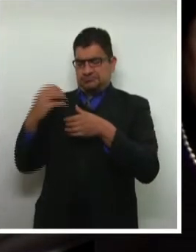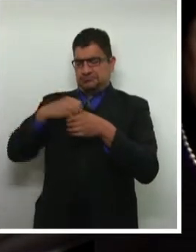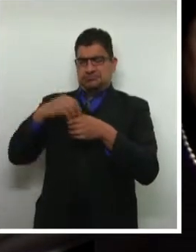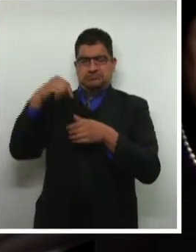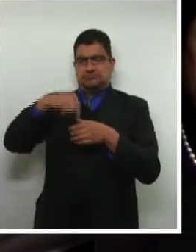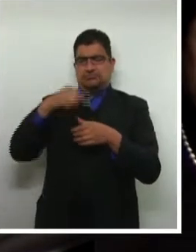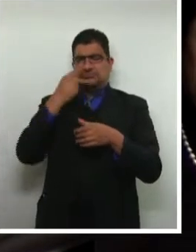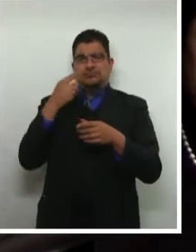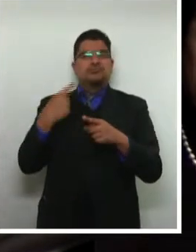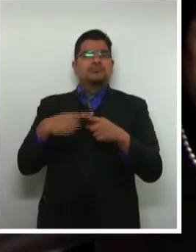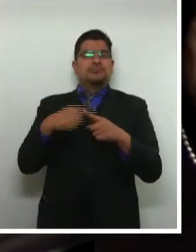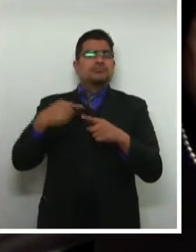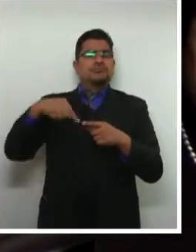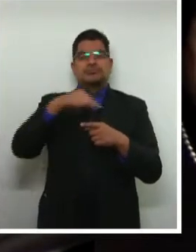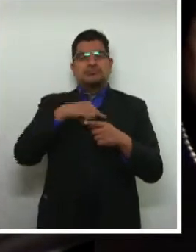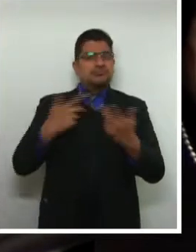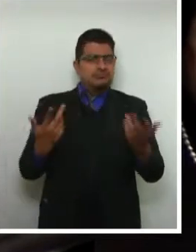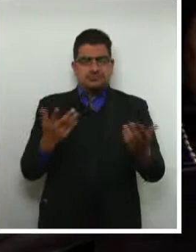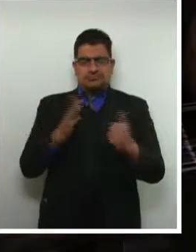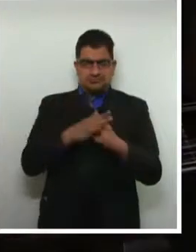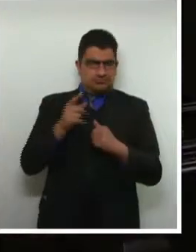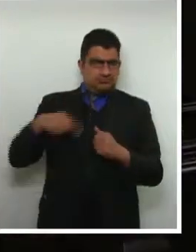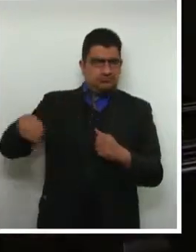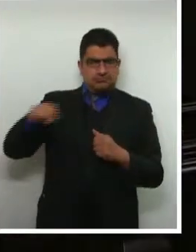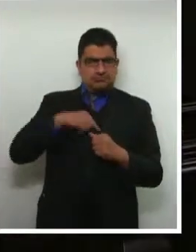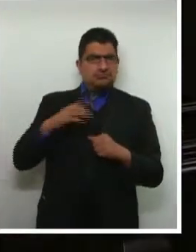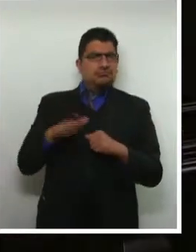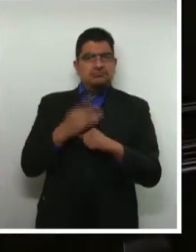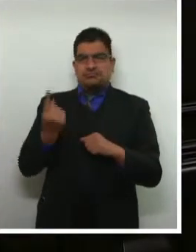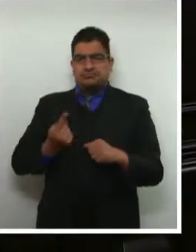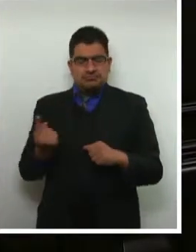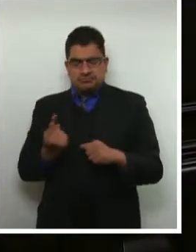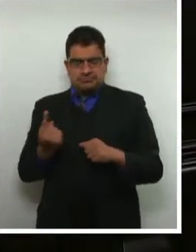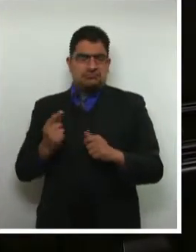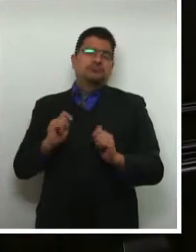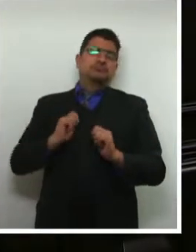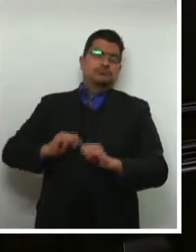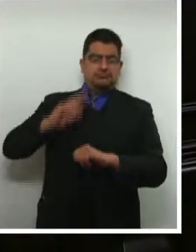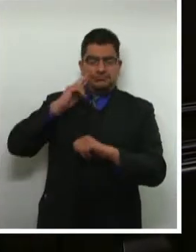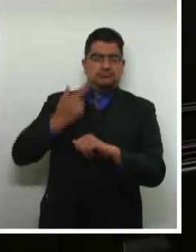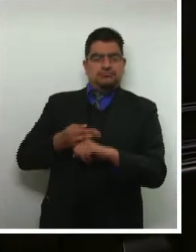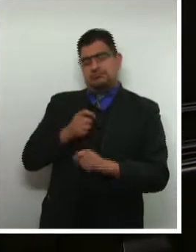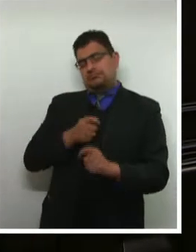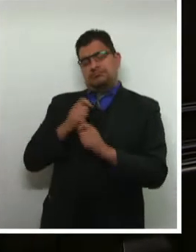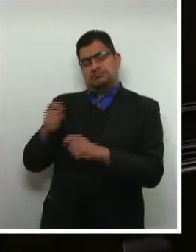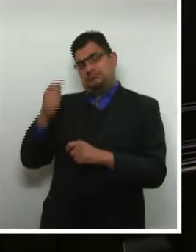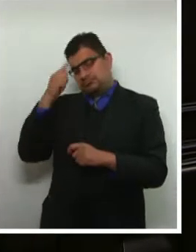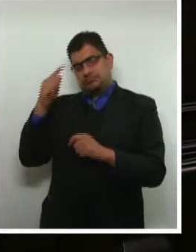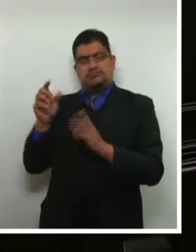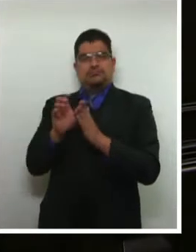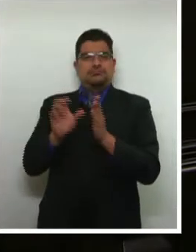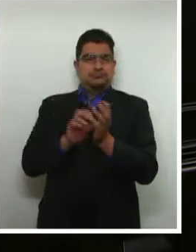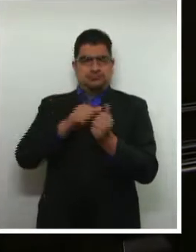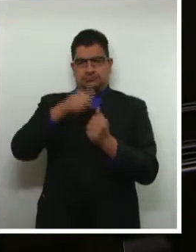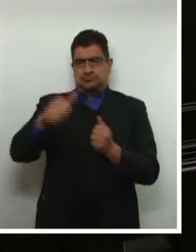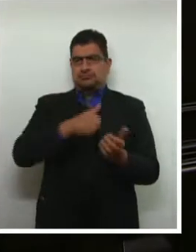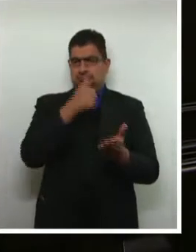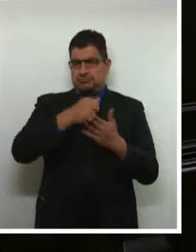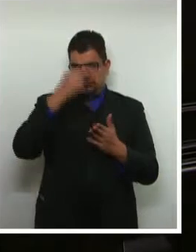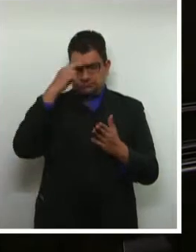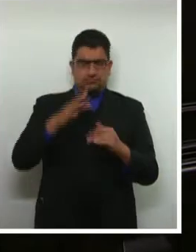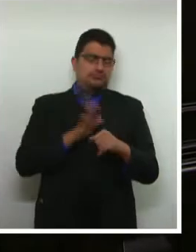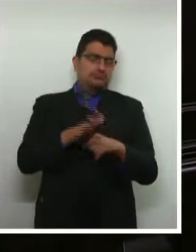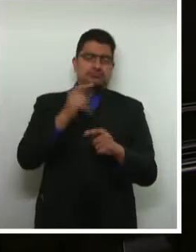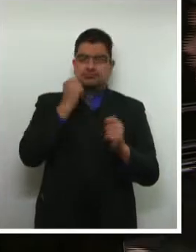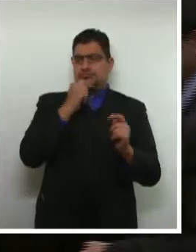ser ellos y por qué ellos van a tener facultades constitucionales en la ciudad por encima de